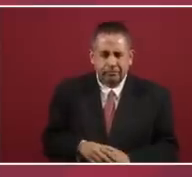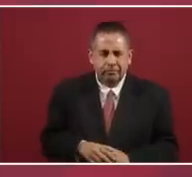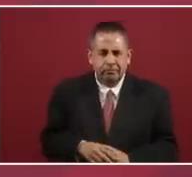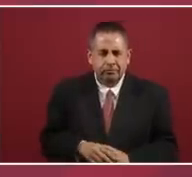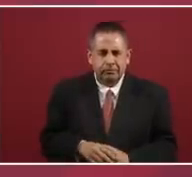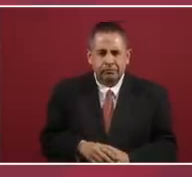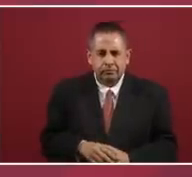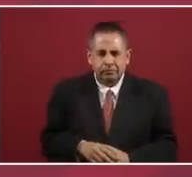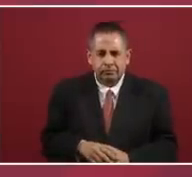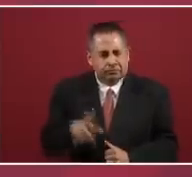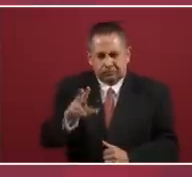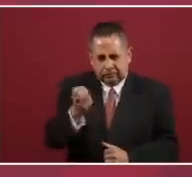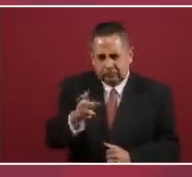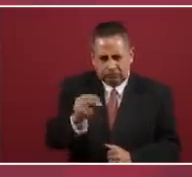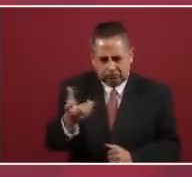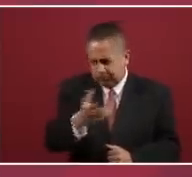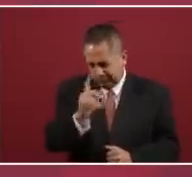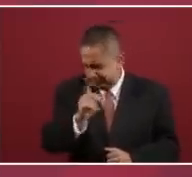no se hace.